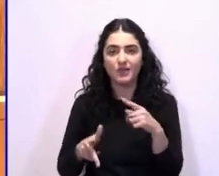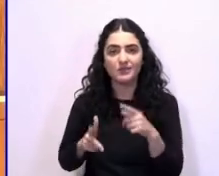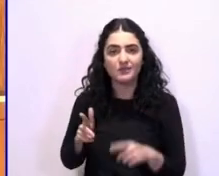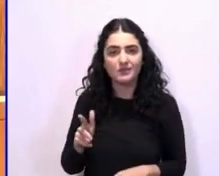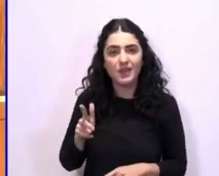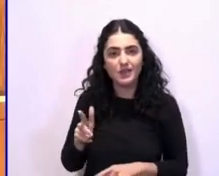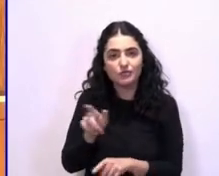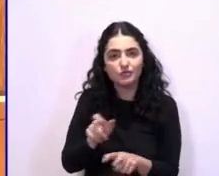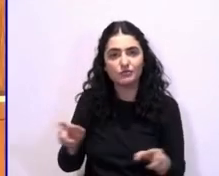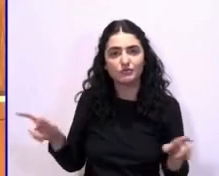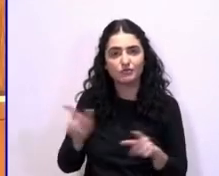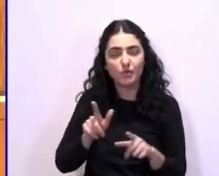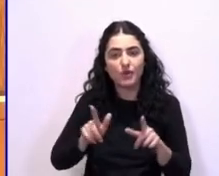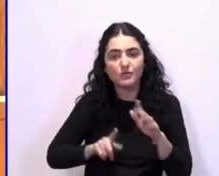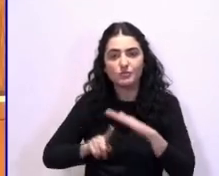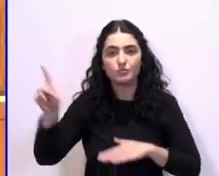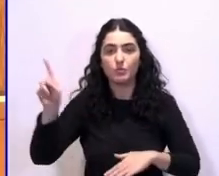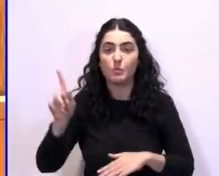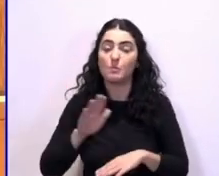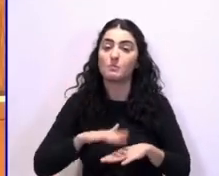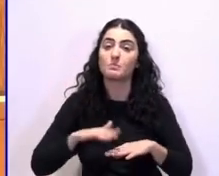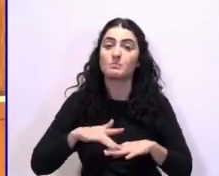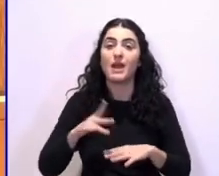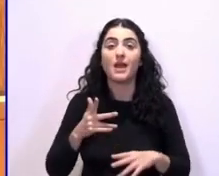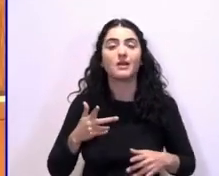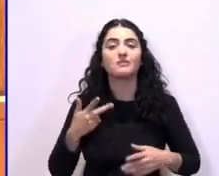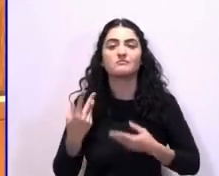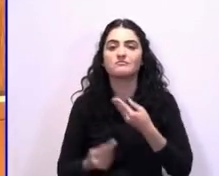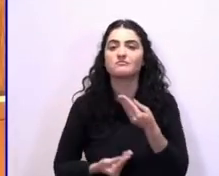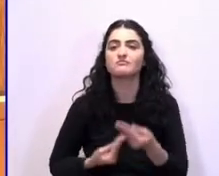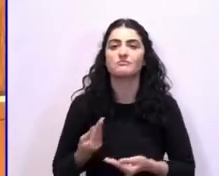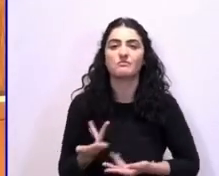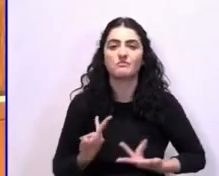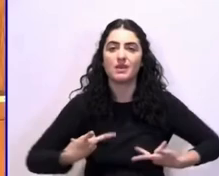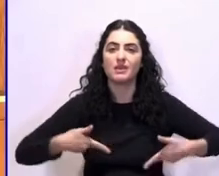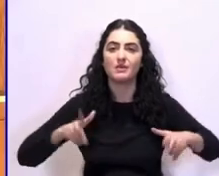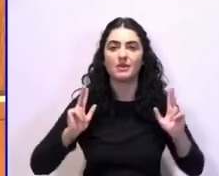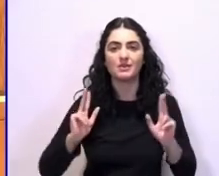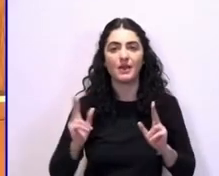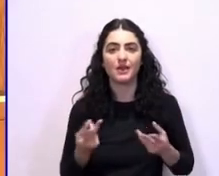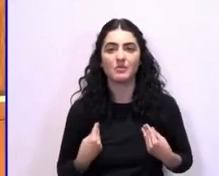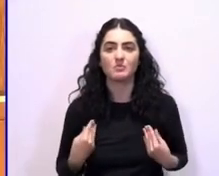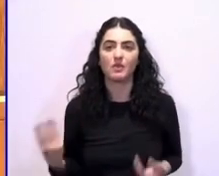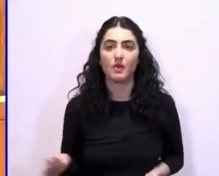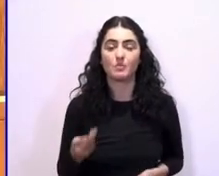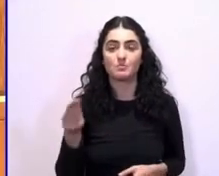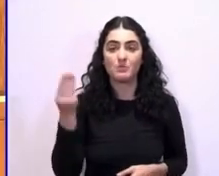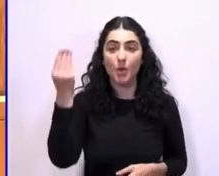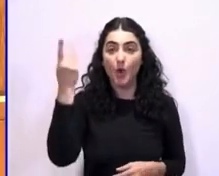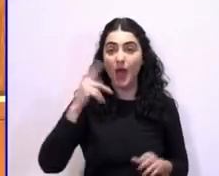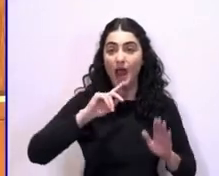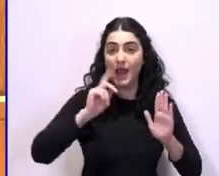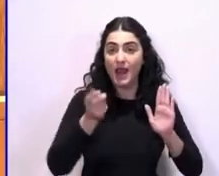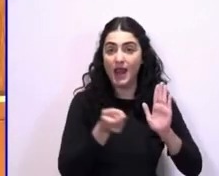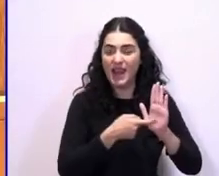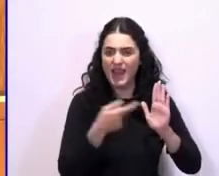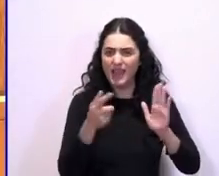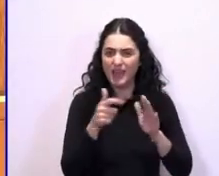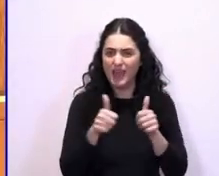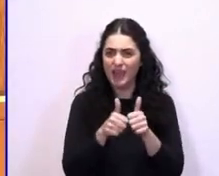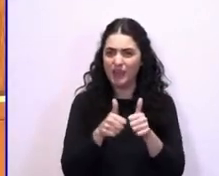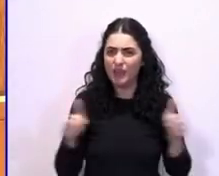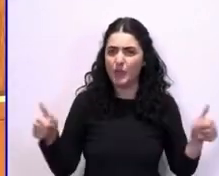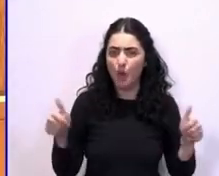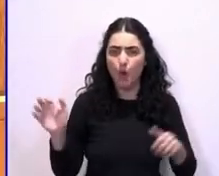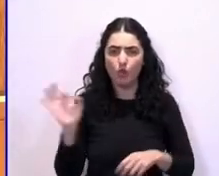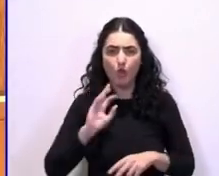ciudadanía, para el ejercicio real de la libertad y la mejora de nuestra vida. No se entiende leyes como la del divorcio, la libre